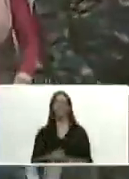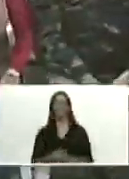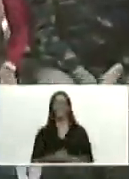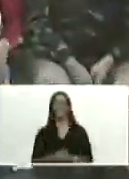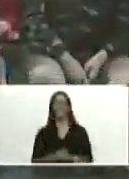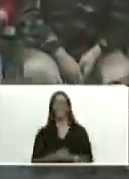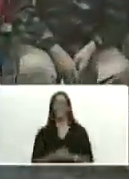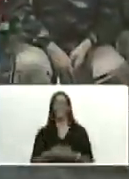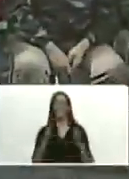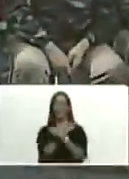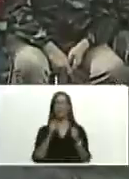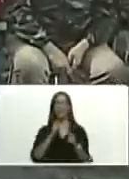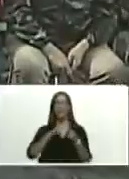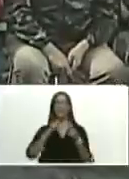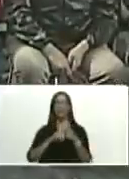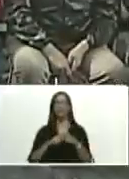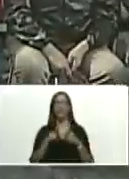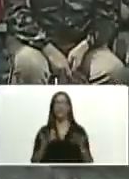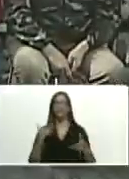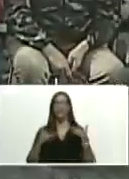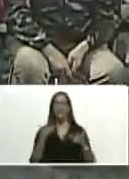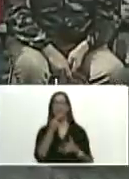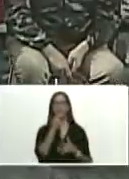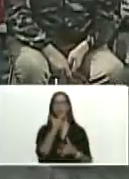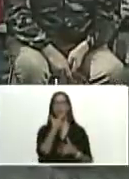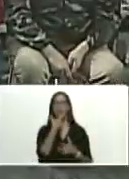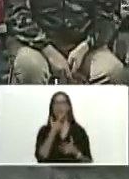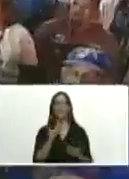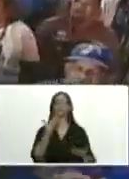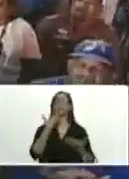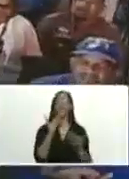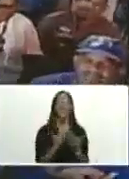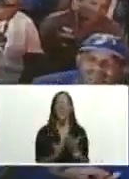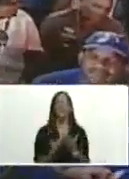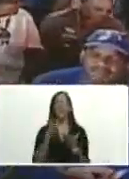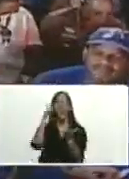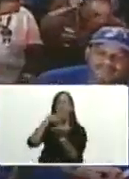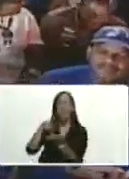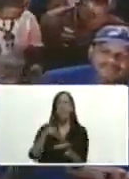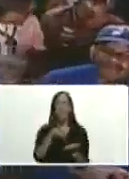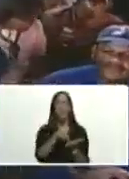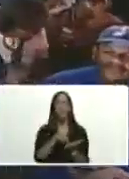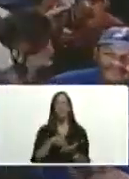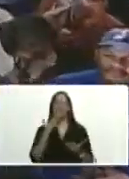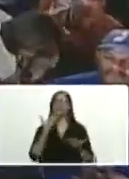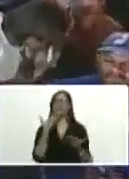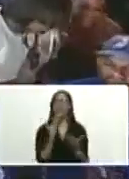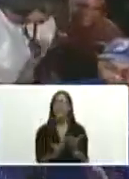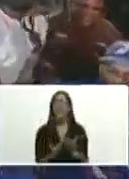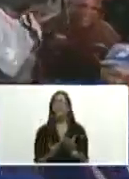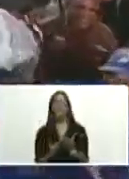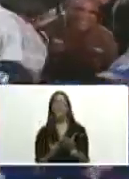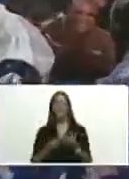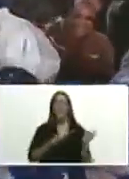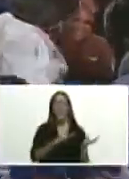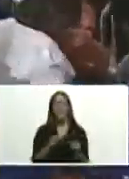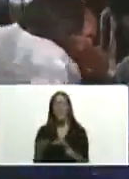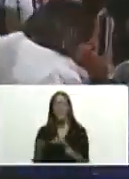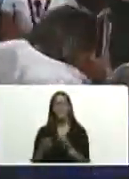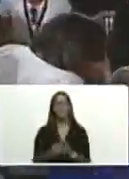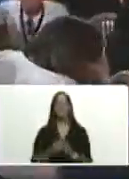vamos a terminar Entonces esta jornada tan bonita le doy las gracias por haber venido les doy las gracias por haberme invitado